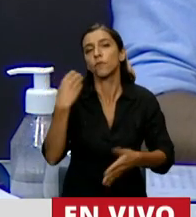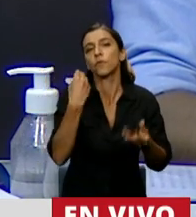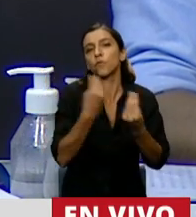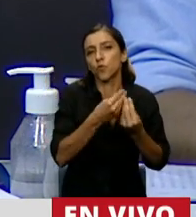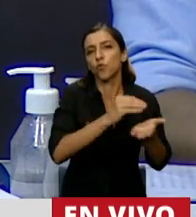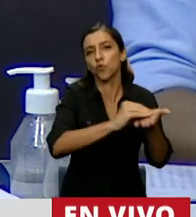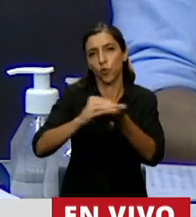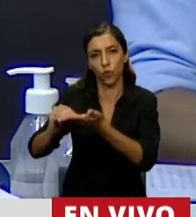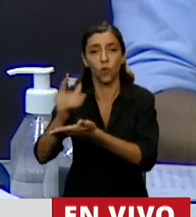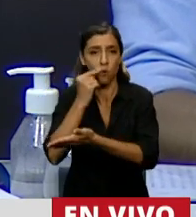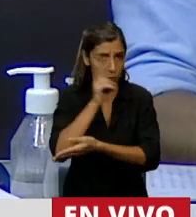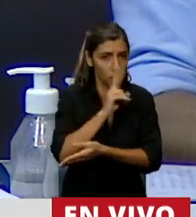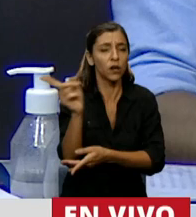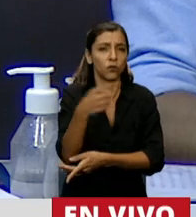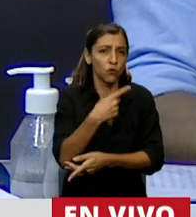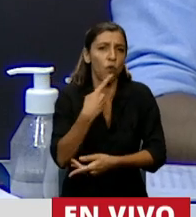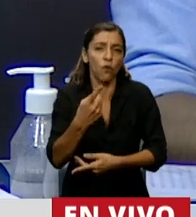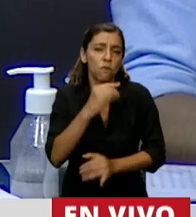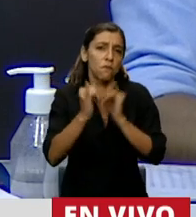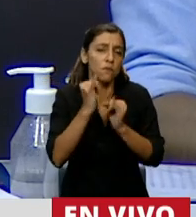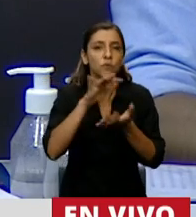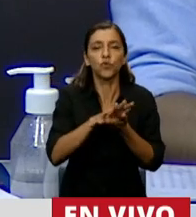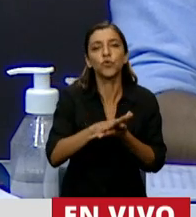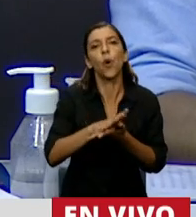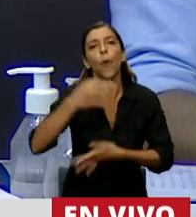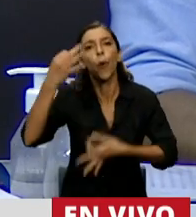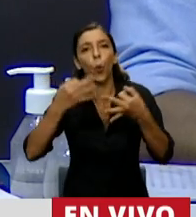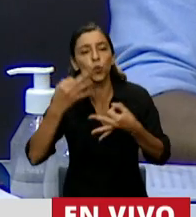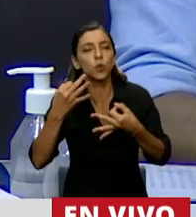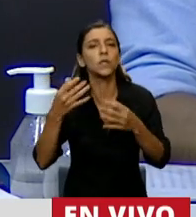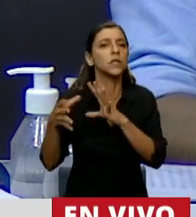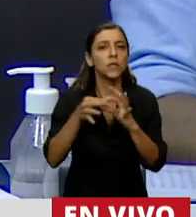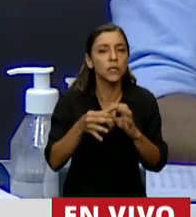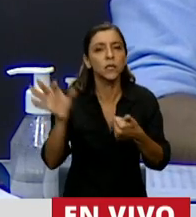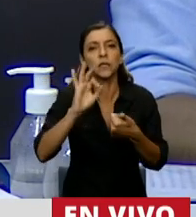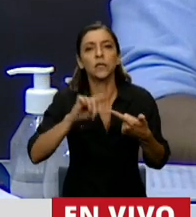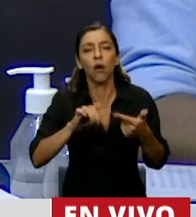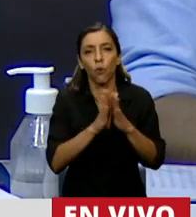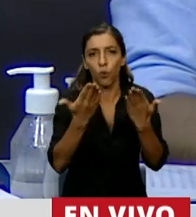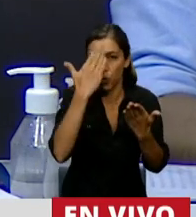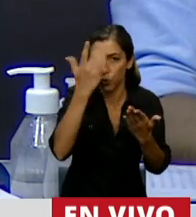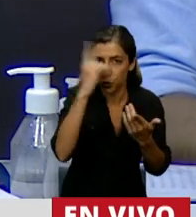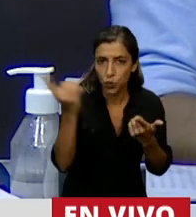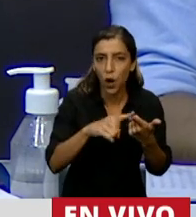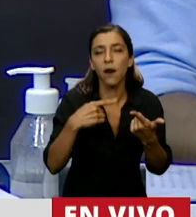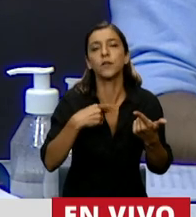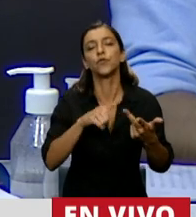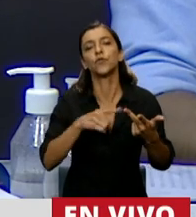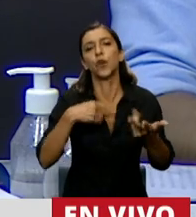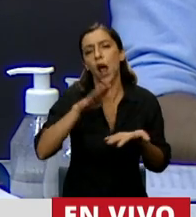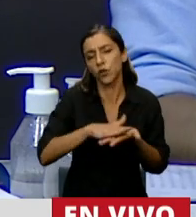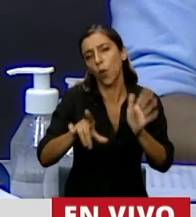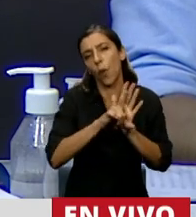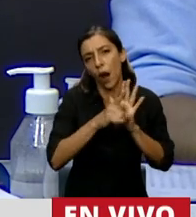diputados y diputadas dijimos. Dijimos sobre las cuestiones jurídicas, sobre el bloque de constitucionalidad, sobre la